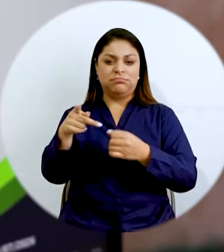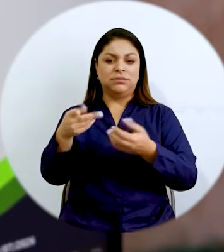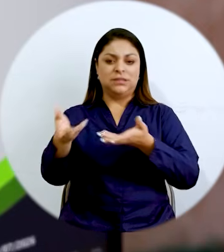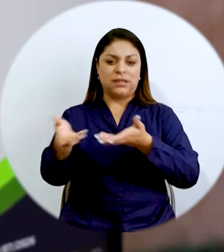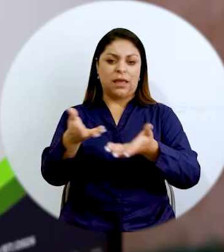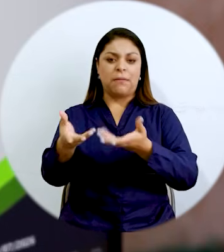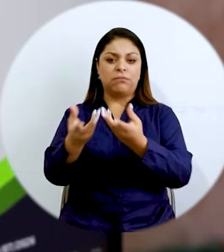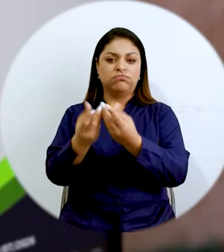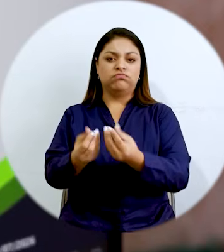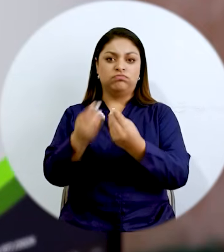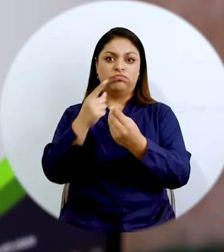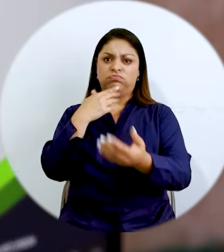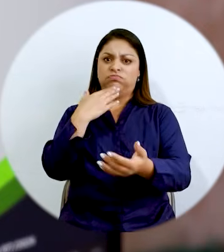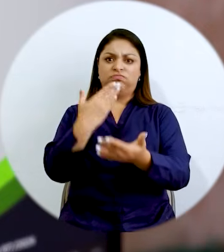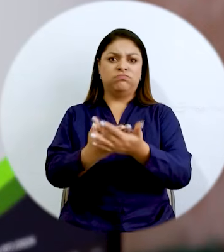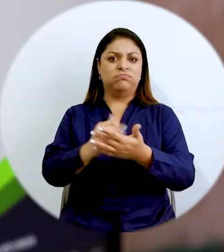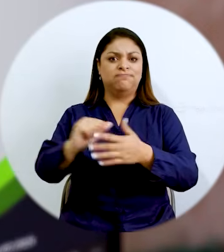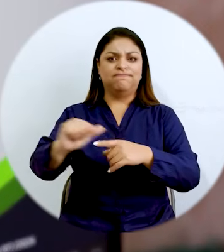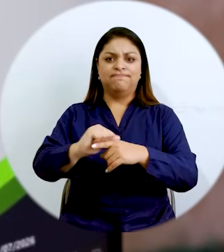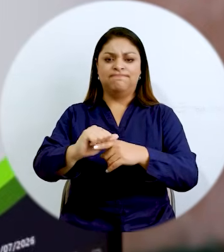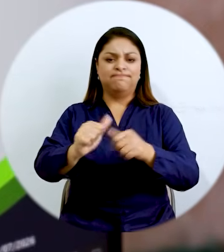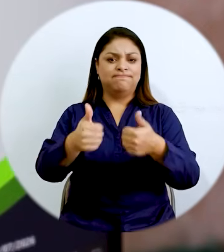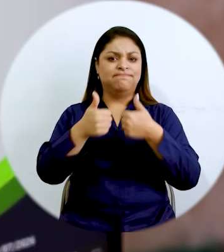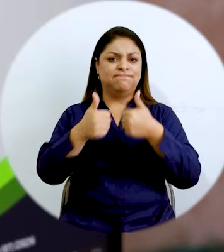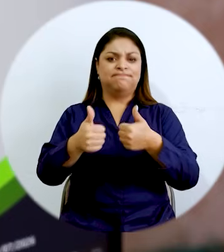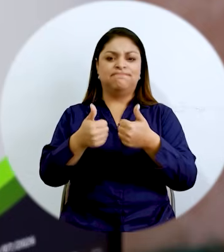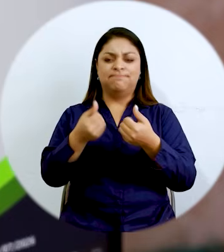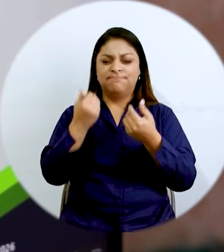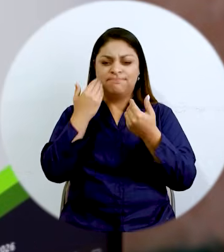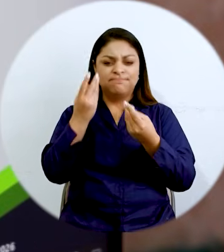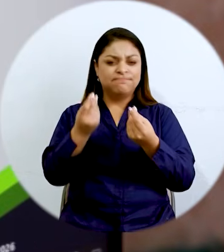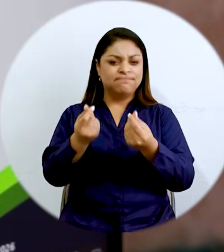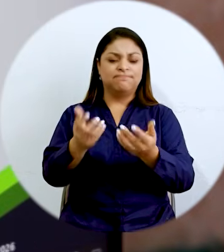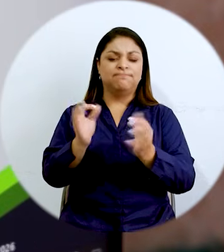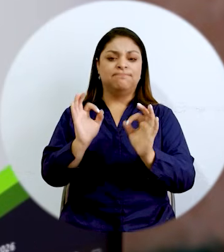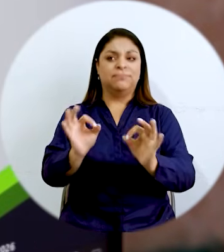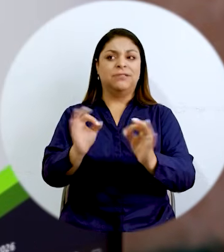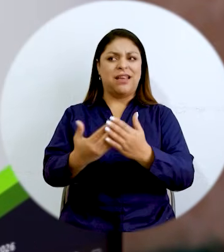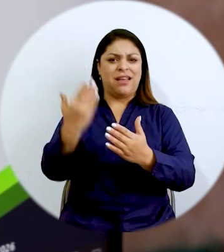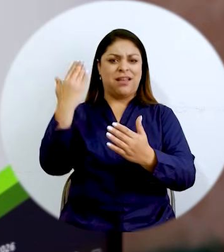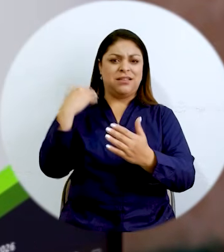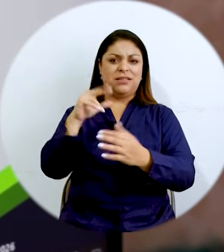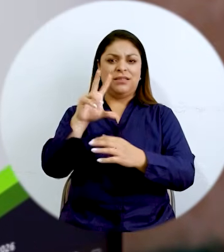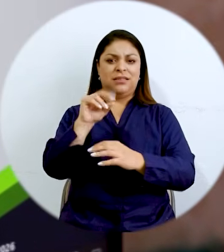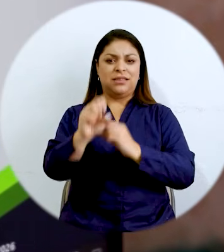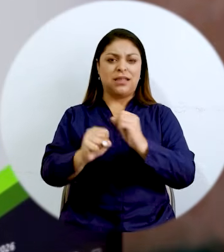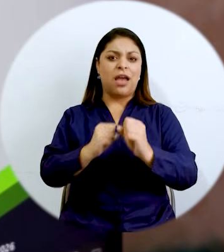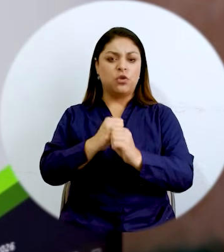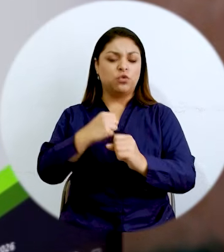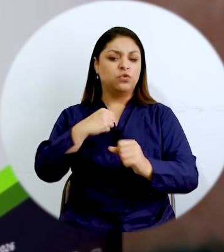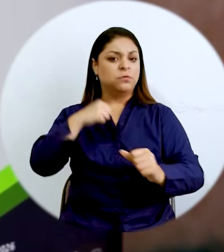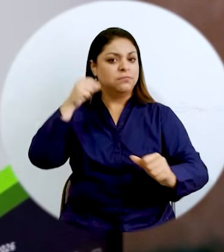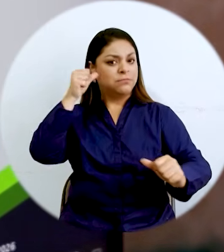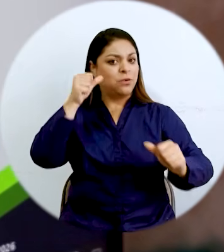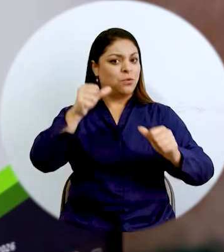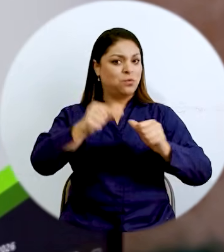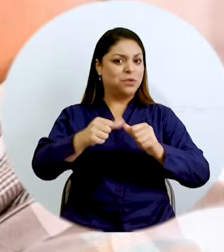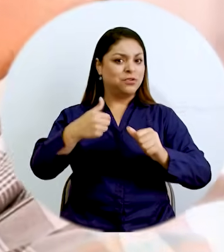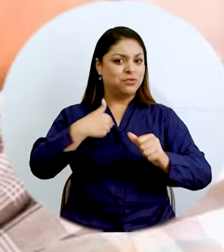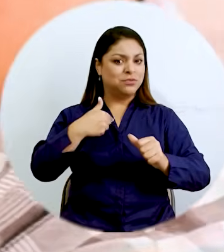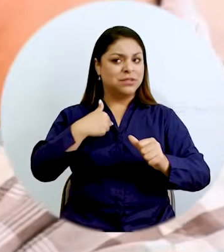ya es muy práctico, muy versátil, ¿verdad? Desde hace 30 años